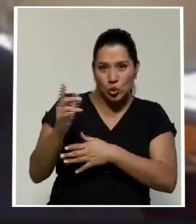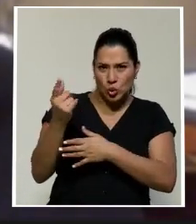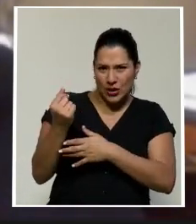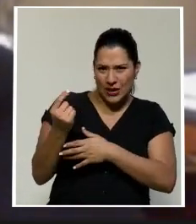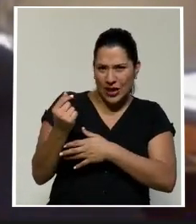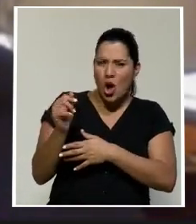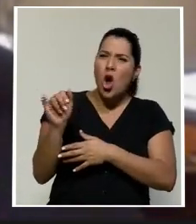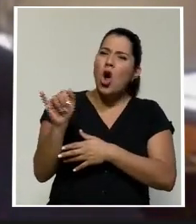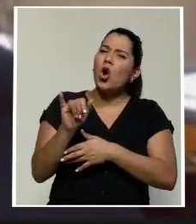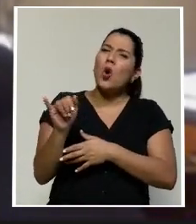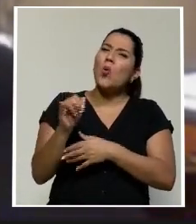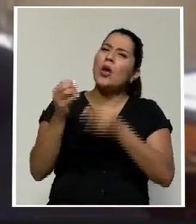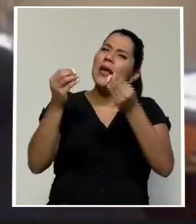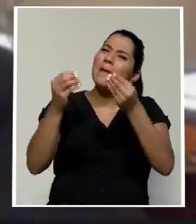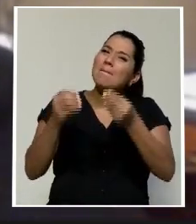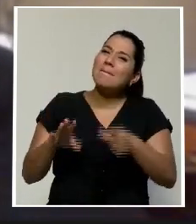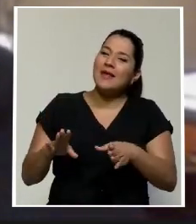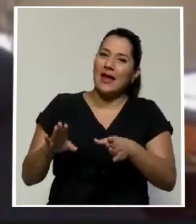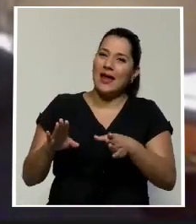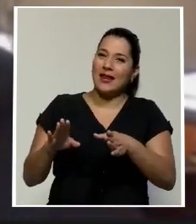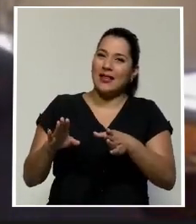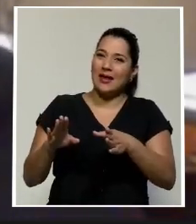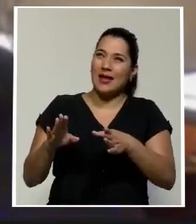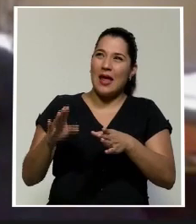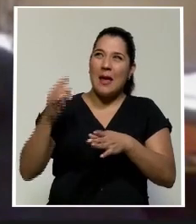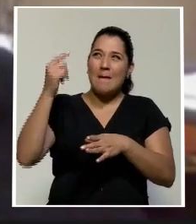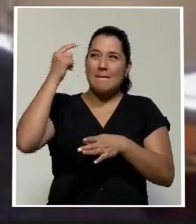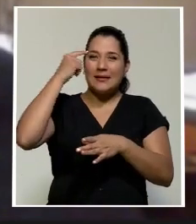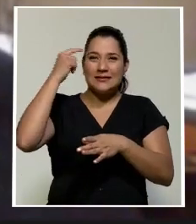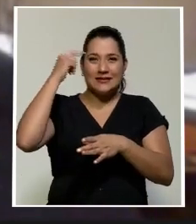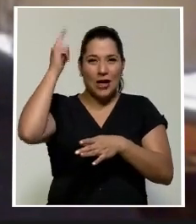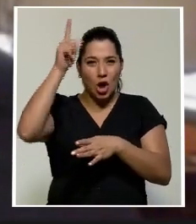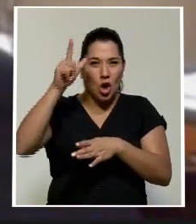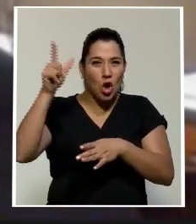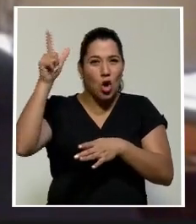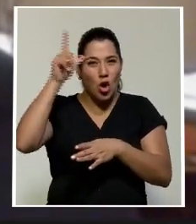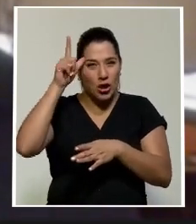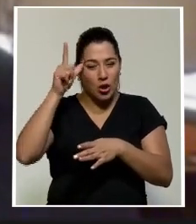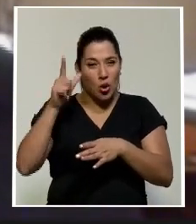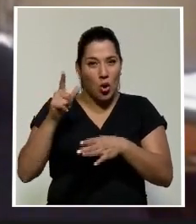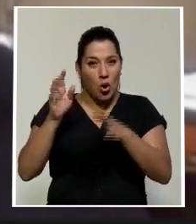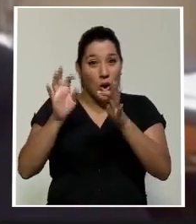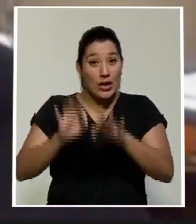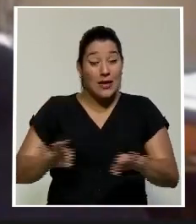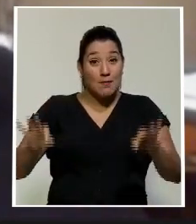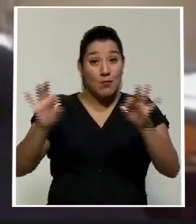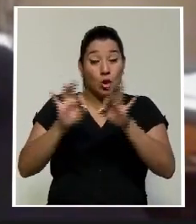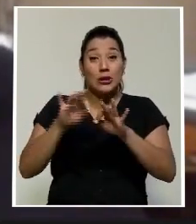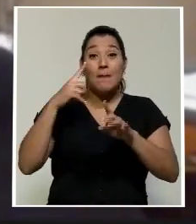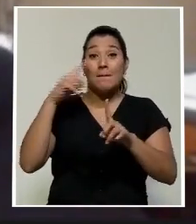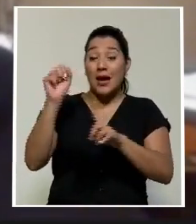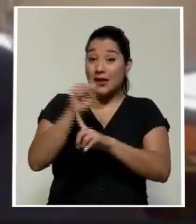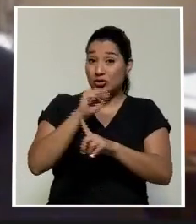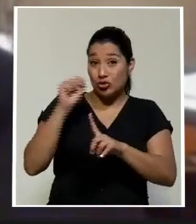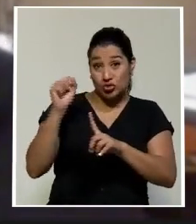que pierden el sentido de una cosa fundamental para nuestras sociedades y es que es algo muy injusto y muy